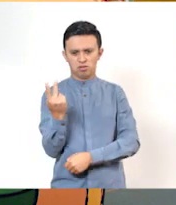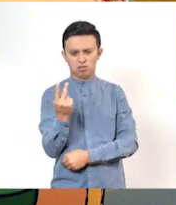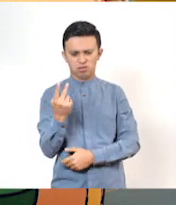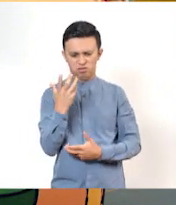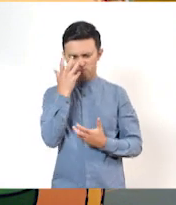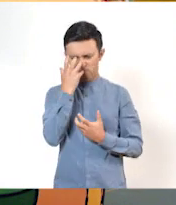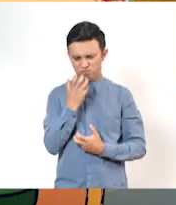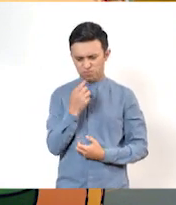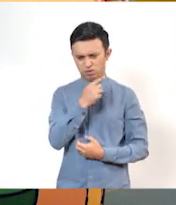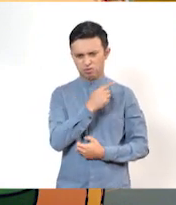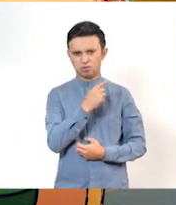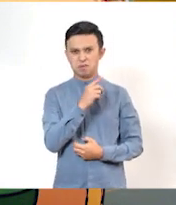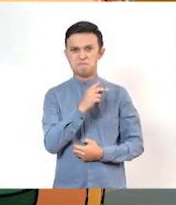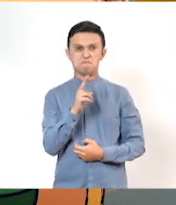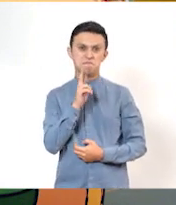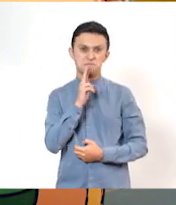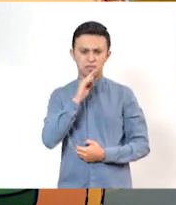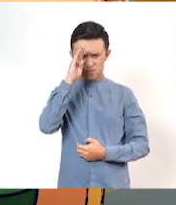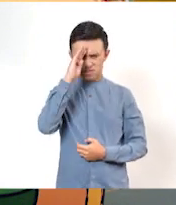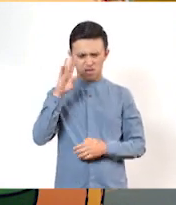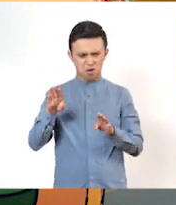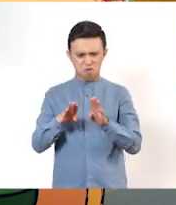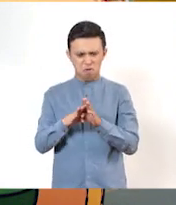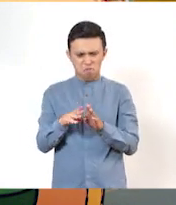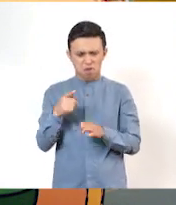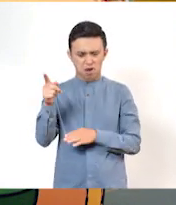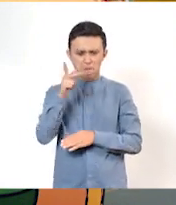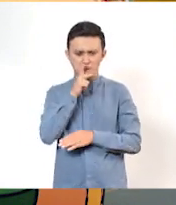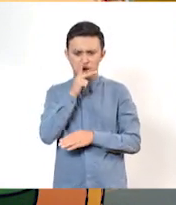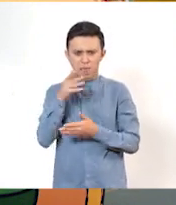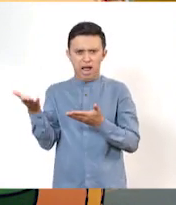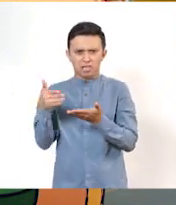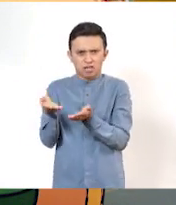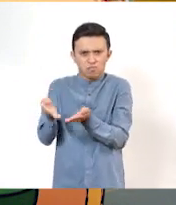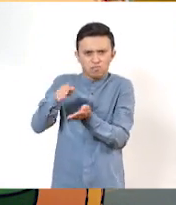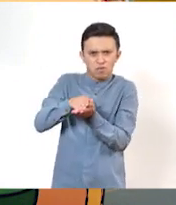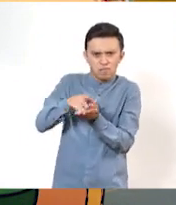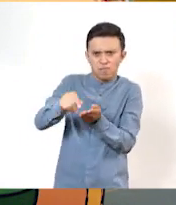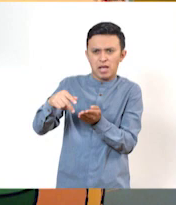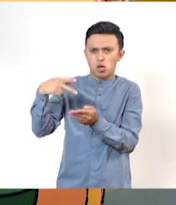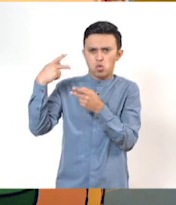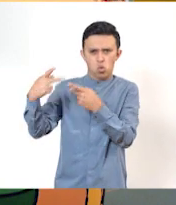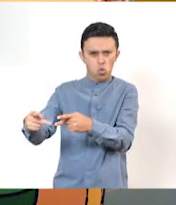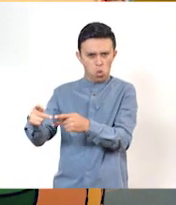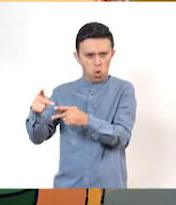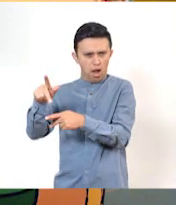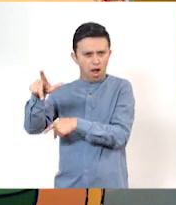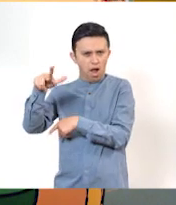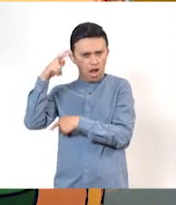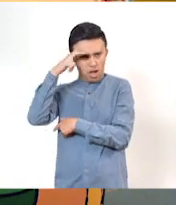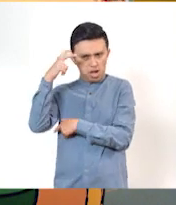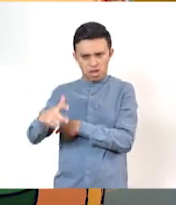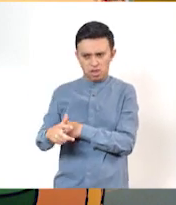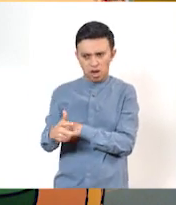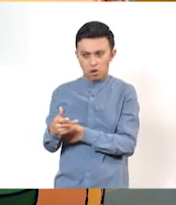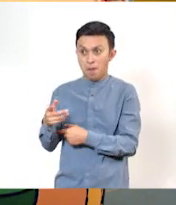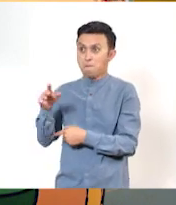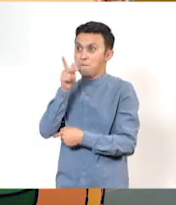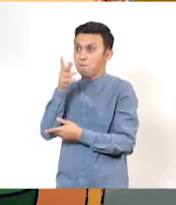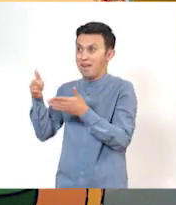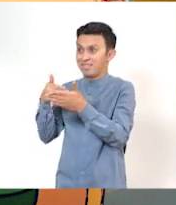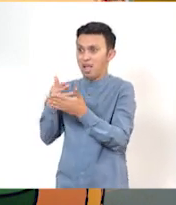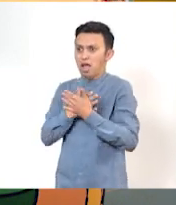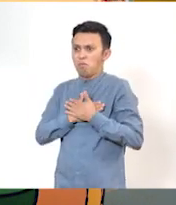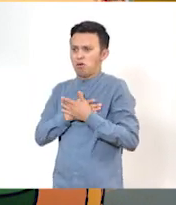tristes. ¿Cómo es posible?, decía Valentina, "si mi pastel me lo prepara mi papá con una receta original del estado de Hidalgo y lo que se hace con amor no